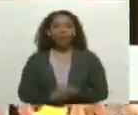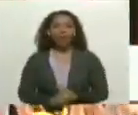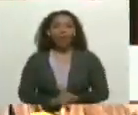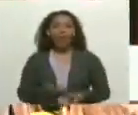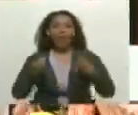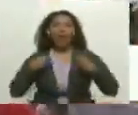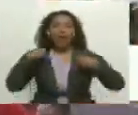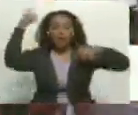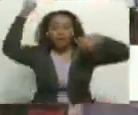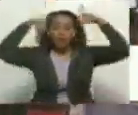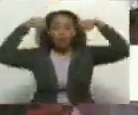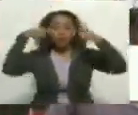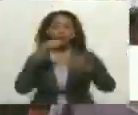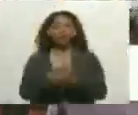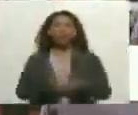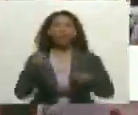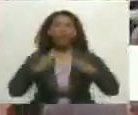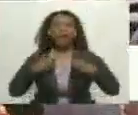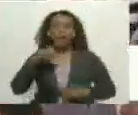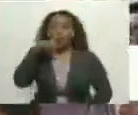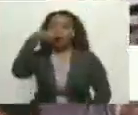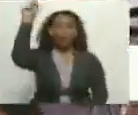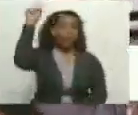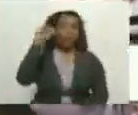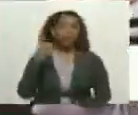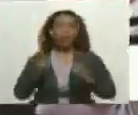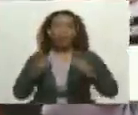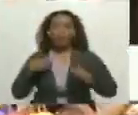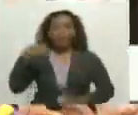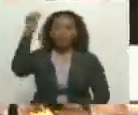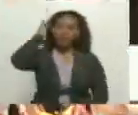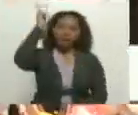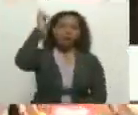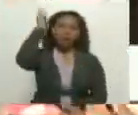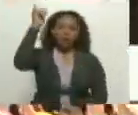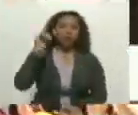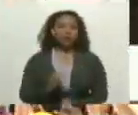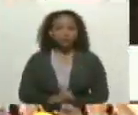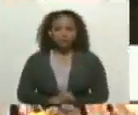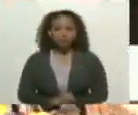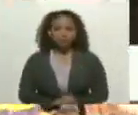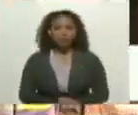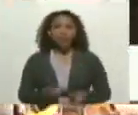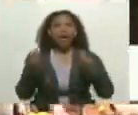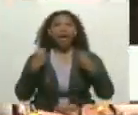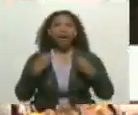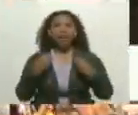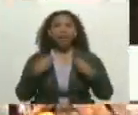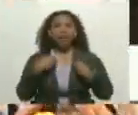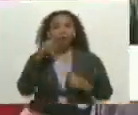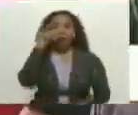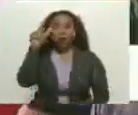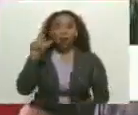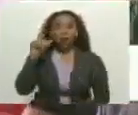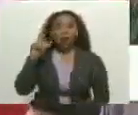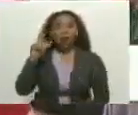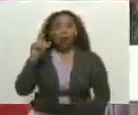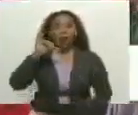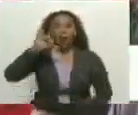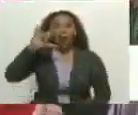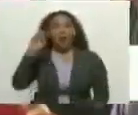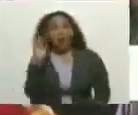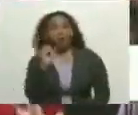viva Chávez! ¡Que viva Maduro! ¡Que viva Yaracuy! ¡Que viva Julio León! ¡Que viva el